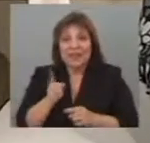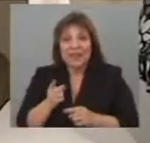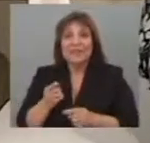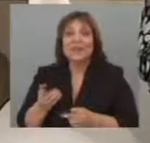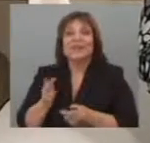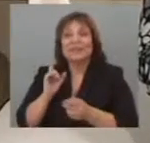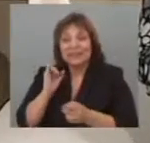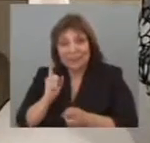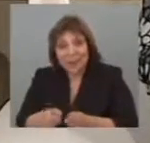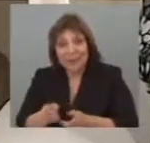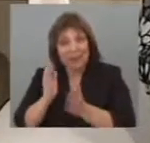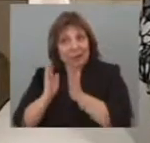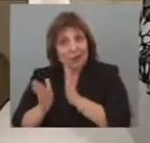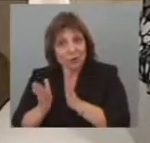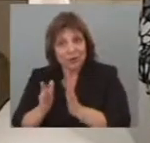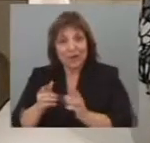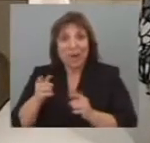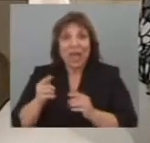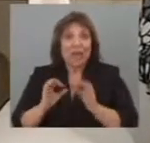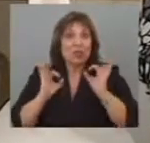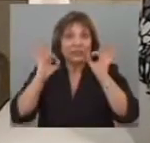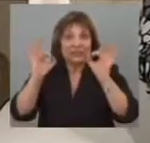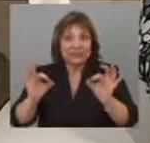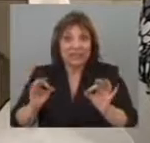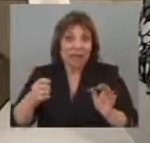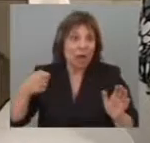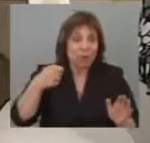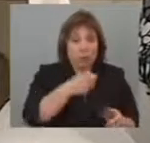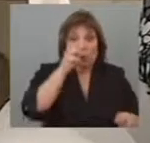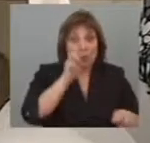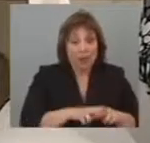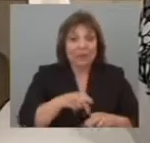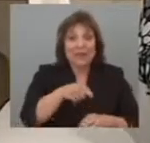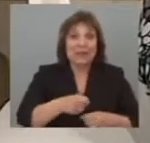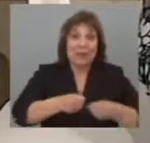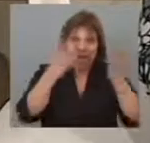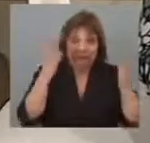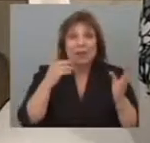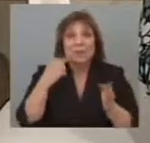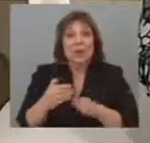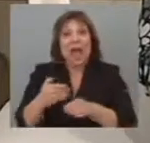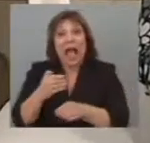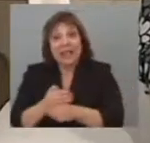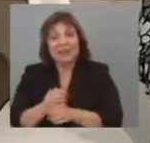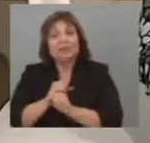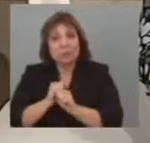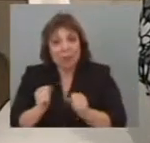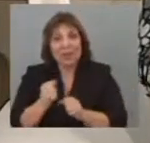desconstruir. El extremo está cuando se comete el delito, pero también es importante pensar en un proceso